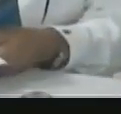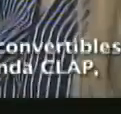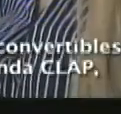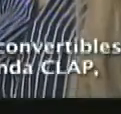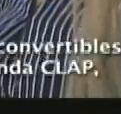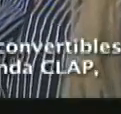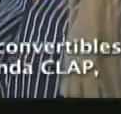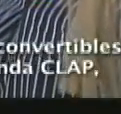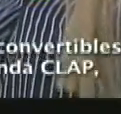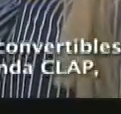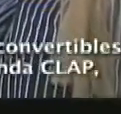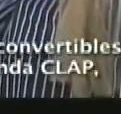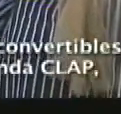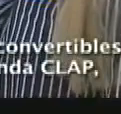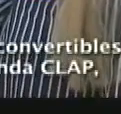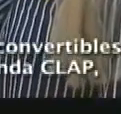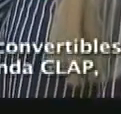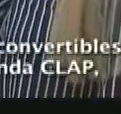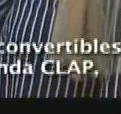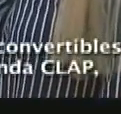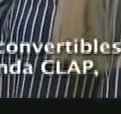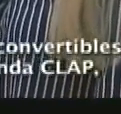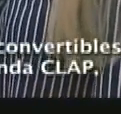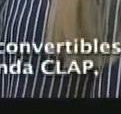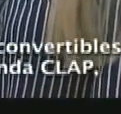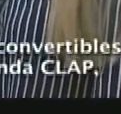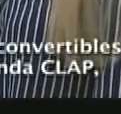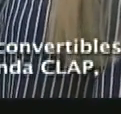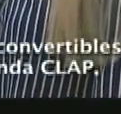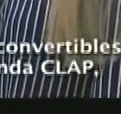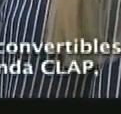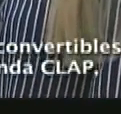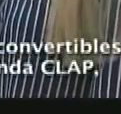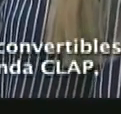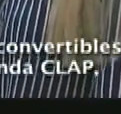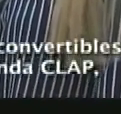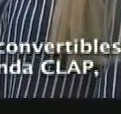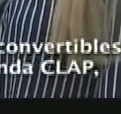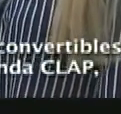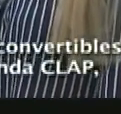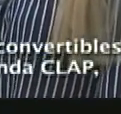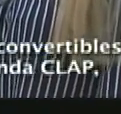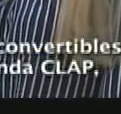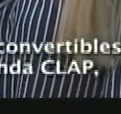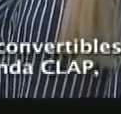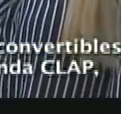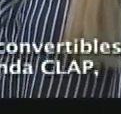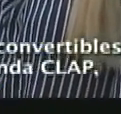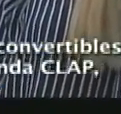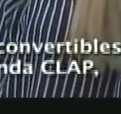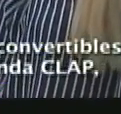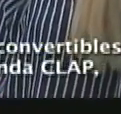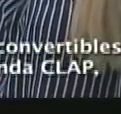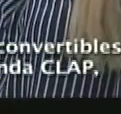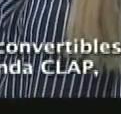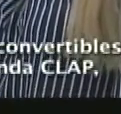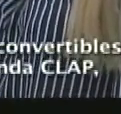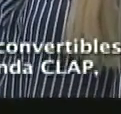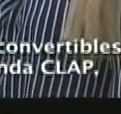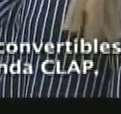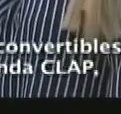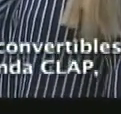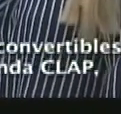Petro. Y todas esas cuentas de ahorro ahora son Petros convertibles. Tú puedes ir a cualquier